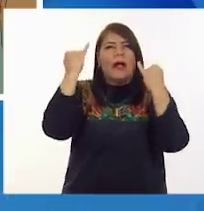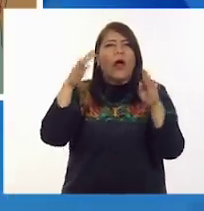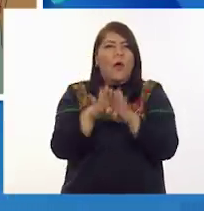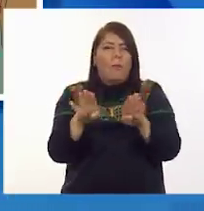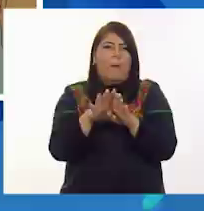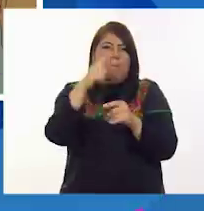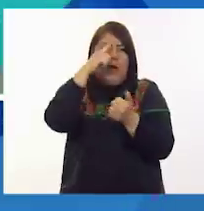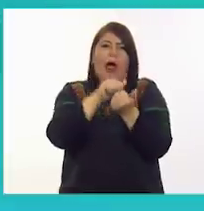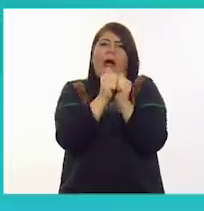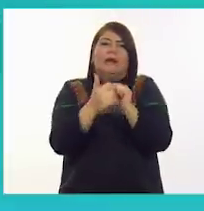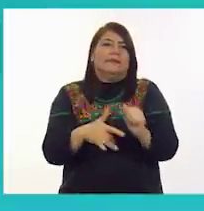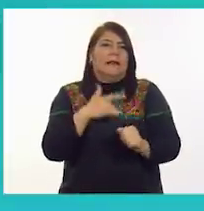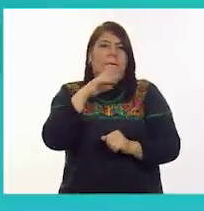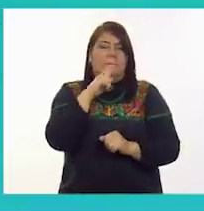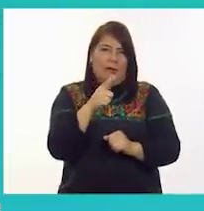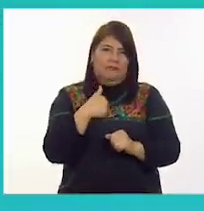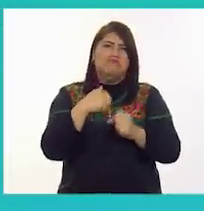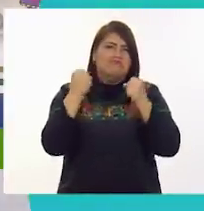los aseguro.